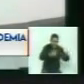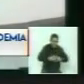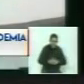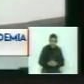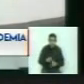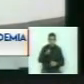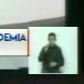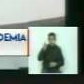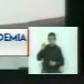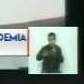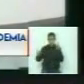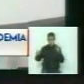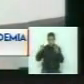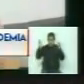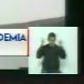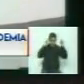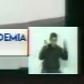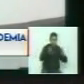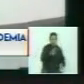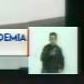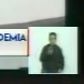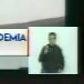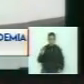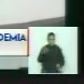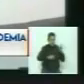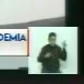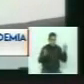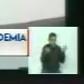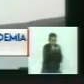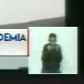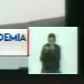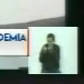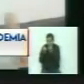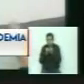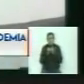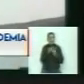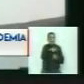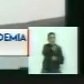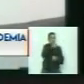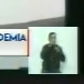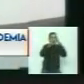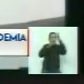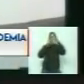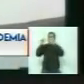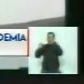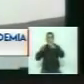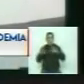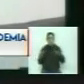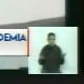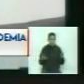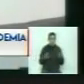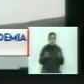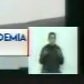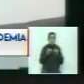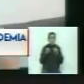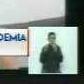100 fiestas perfectamente puede haber unas 400 personas. Y dentro de esas 400 personas que pueden infectar,